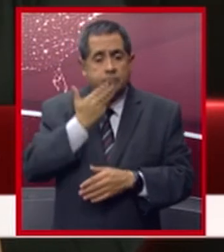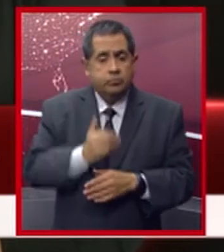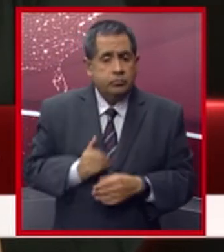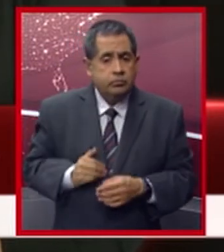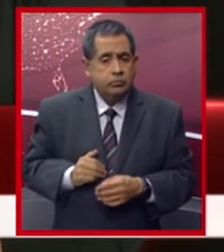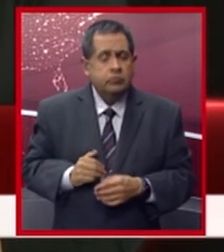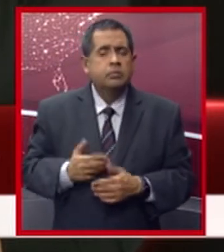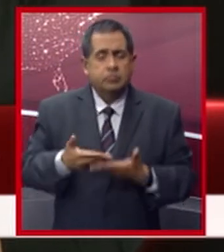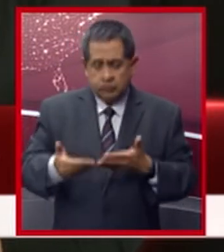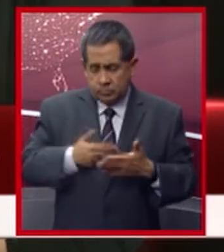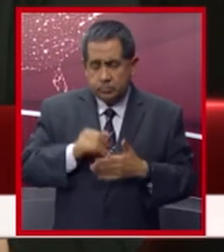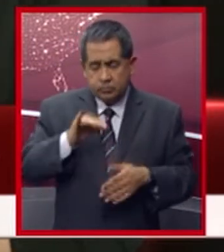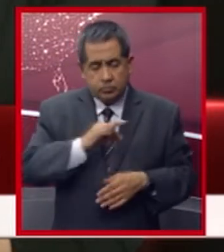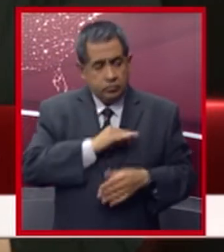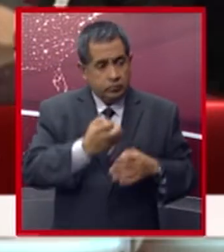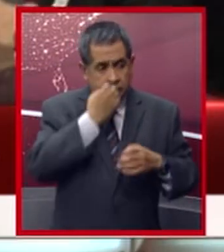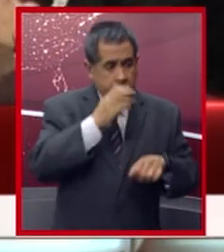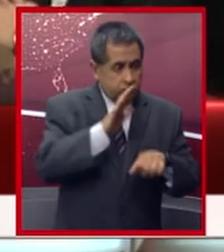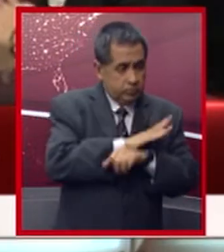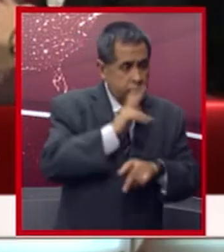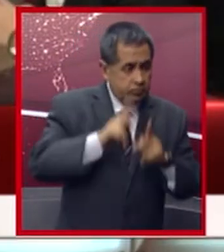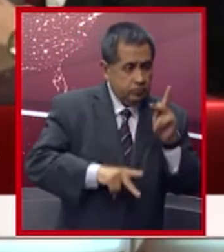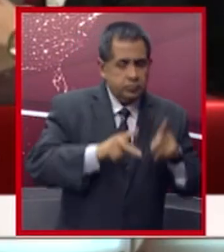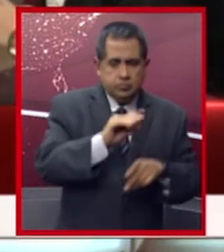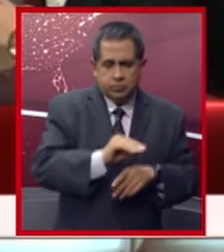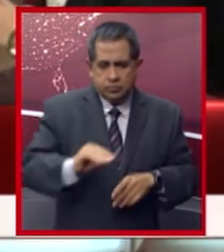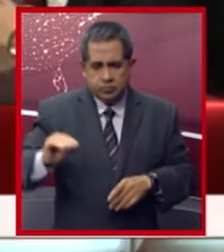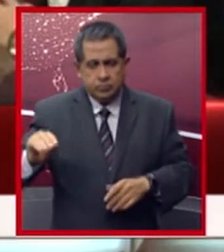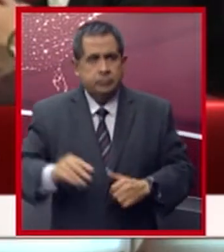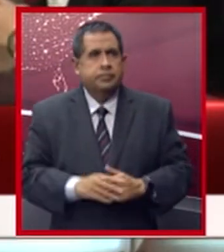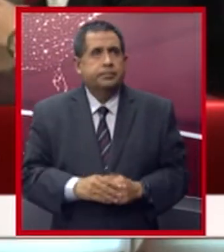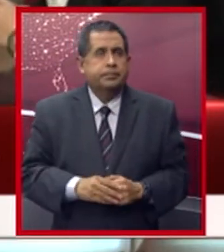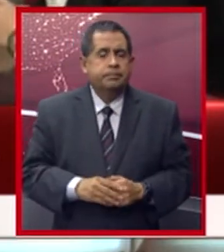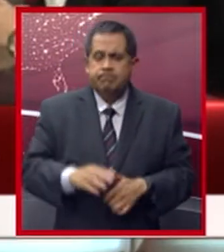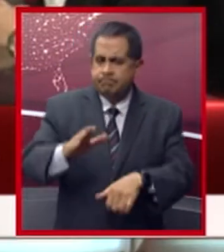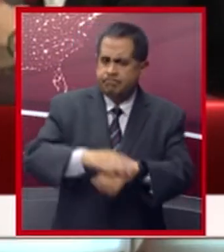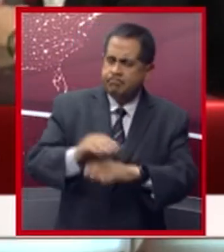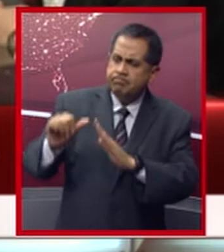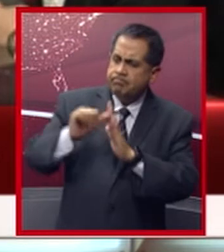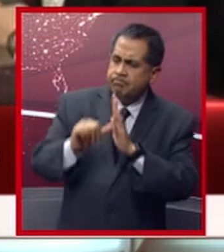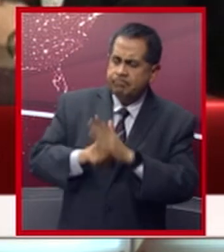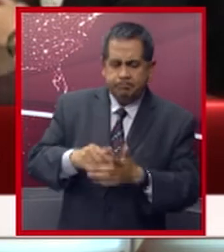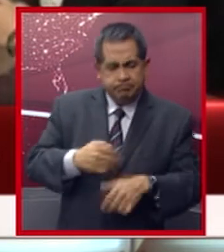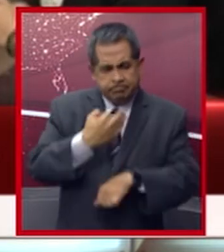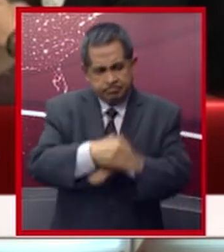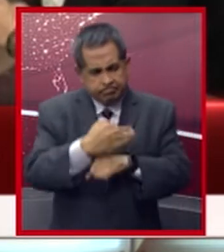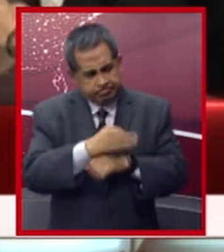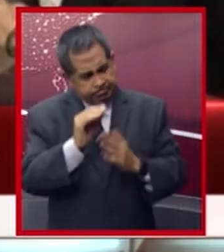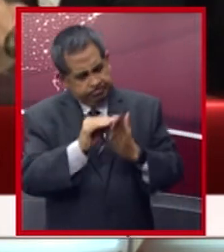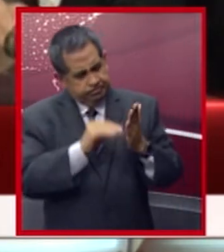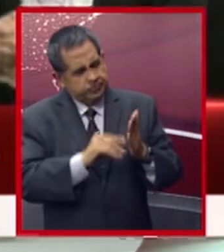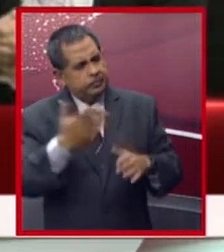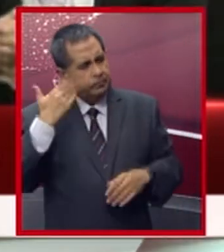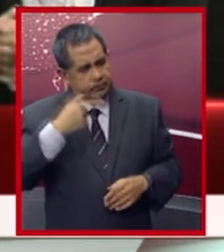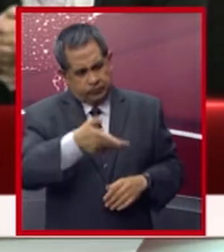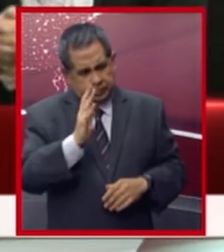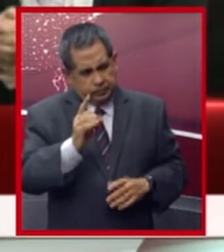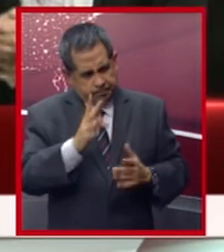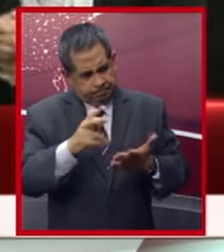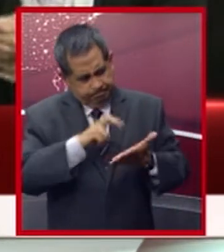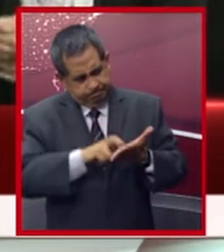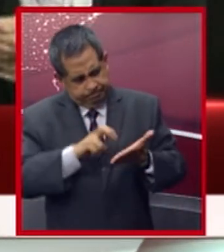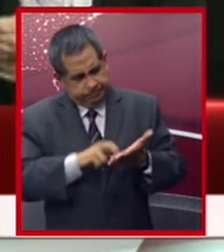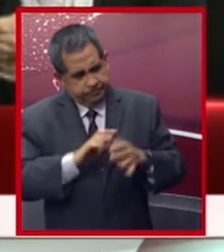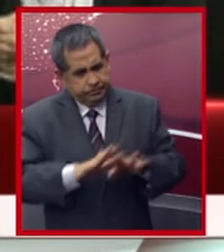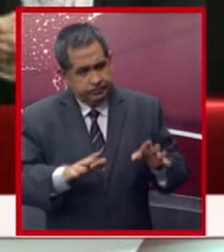sistema educativo nacional, hoy lo está. Diputada, en los artículos transitorios de esta reforma, evidentemente ustedes ya hicieron su trabajo, pero